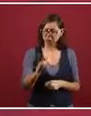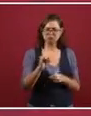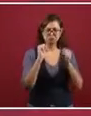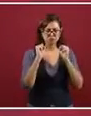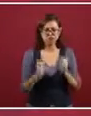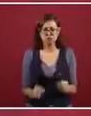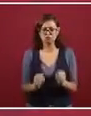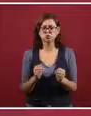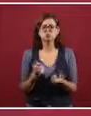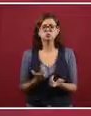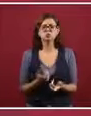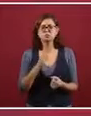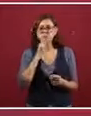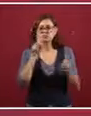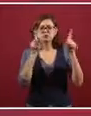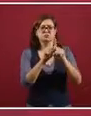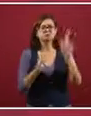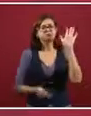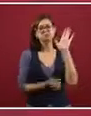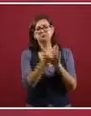Las obras en proceso